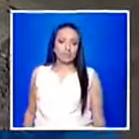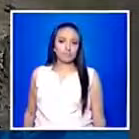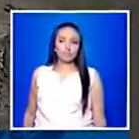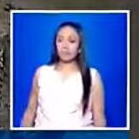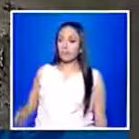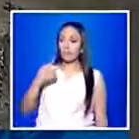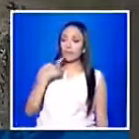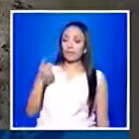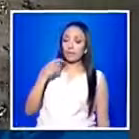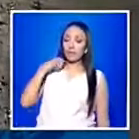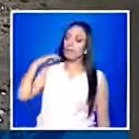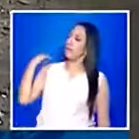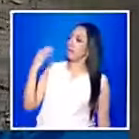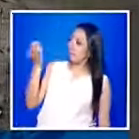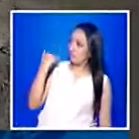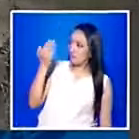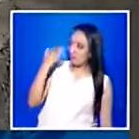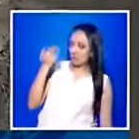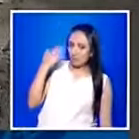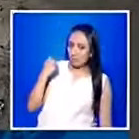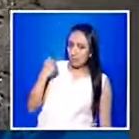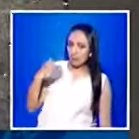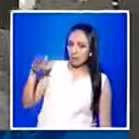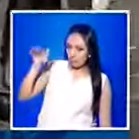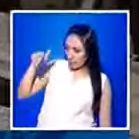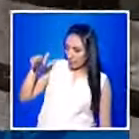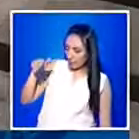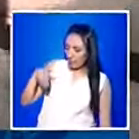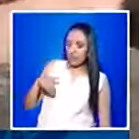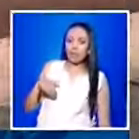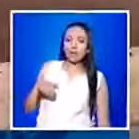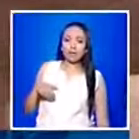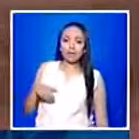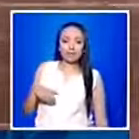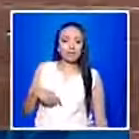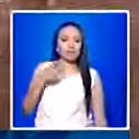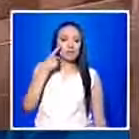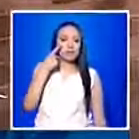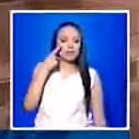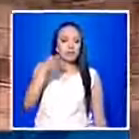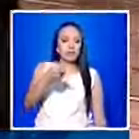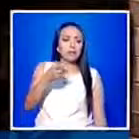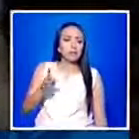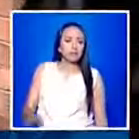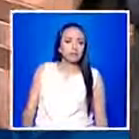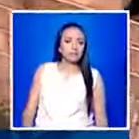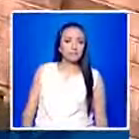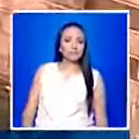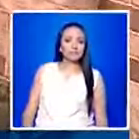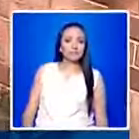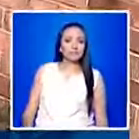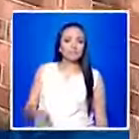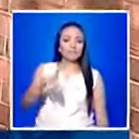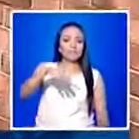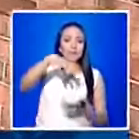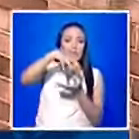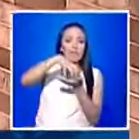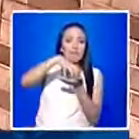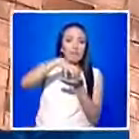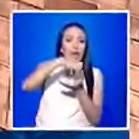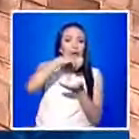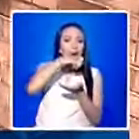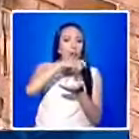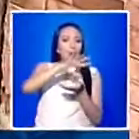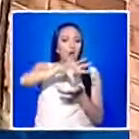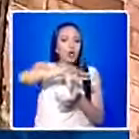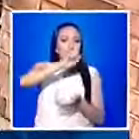los vecinos, venga mi vecino, buenos días, vea el chorro que se va de aquí, se robaron el medidor de agua, no tenía rejilla,